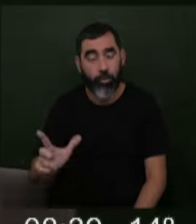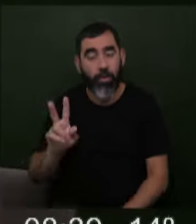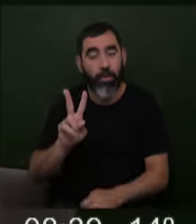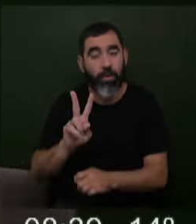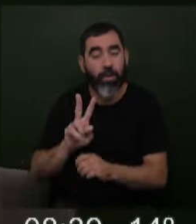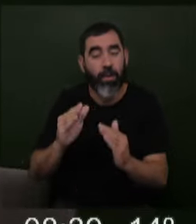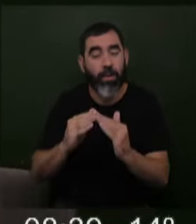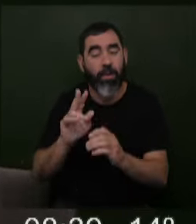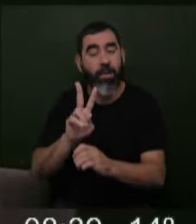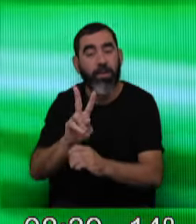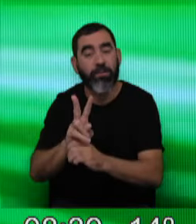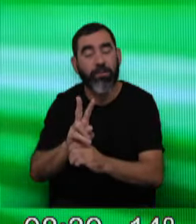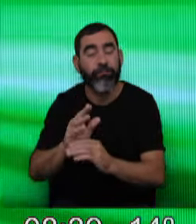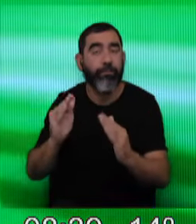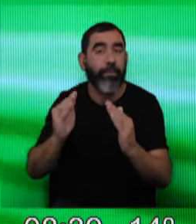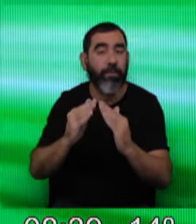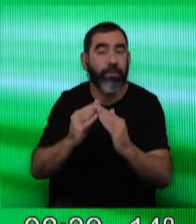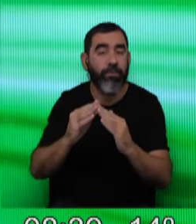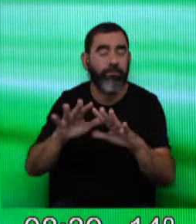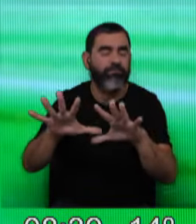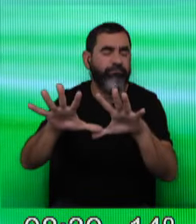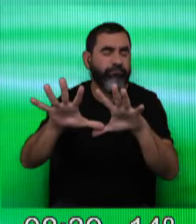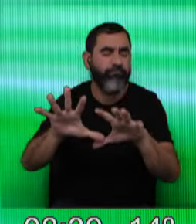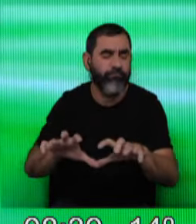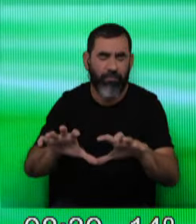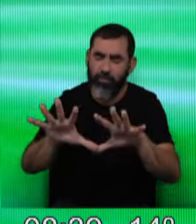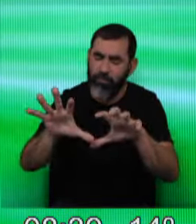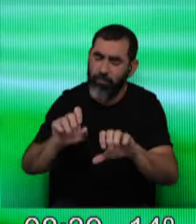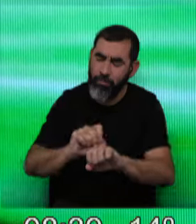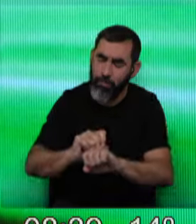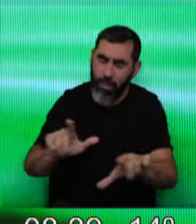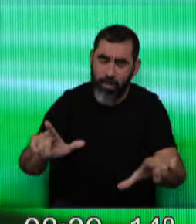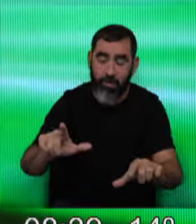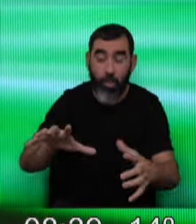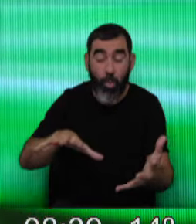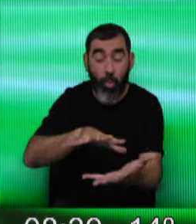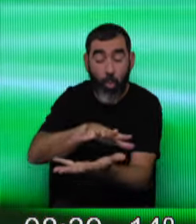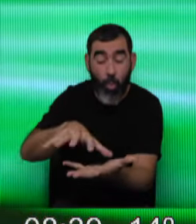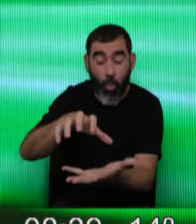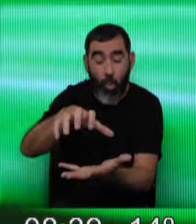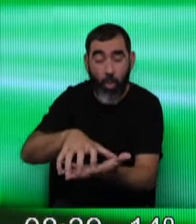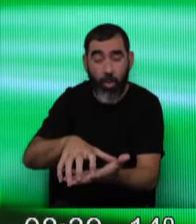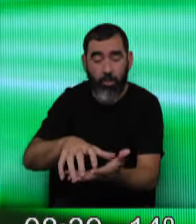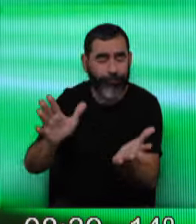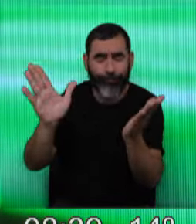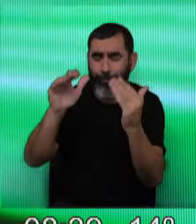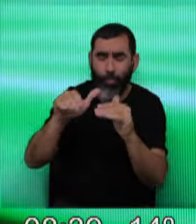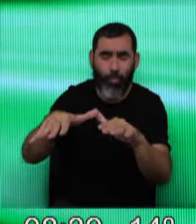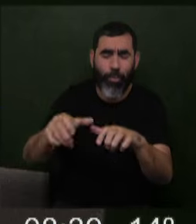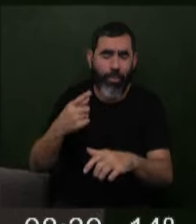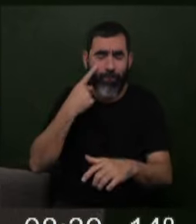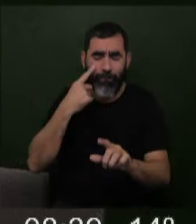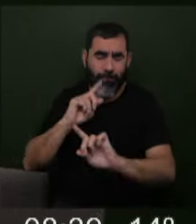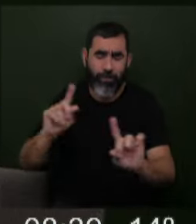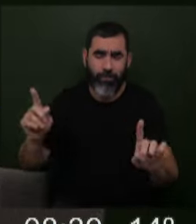es? Claro, una casa precaria, muy precaria. Y en un lugar que no era habitable también. Claro.